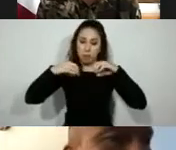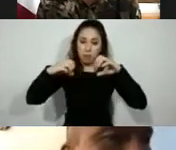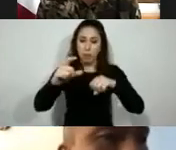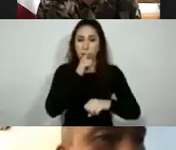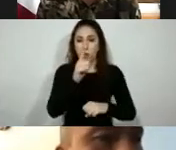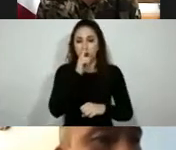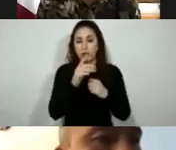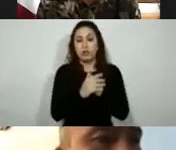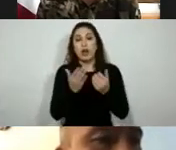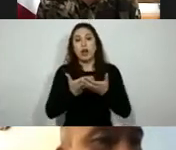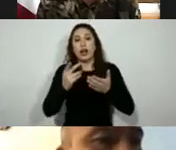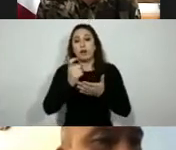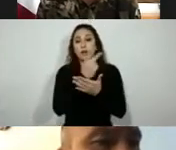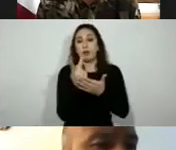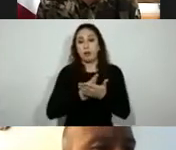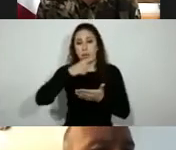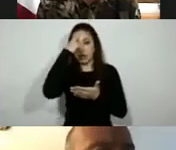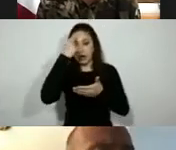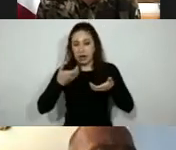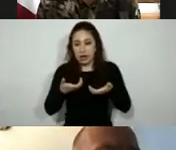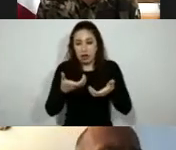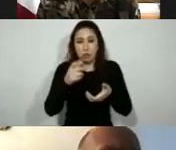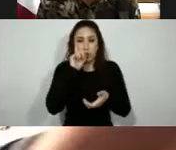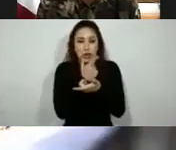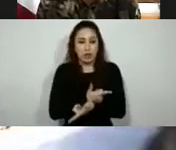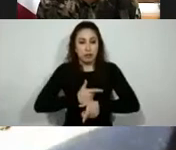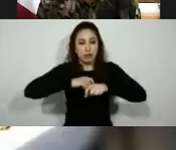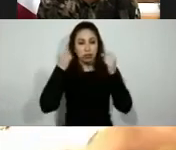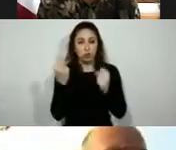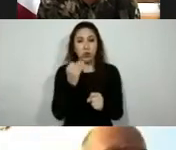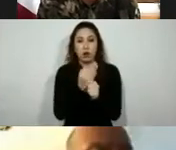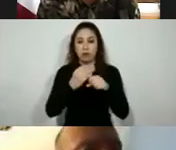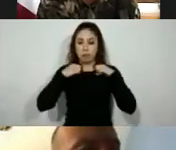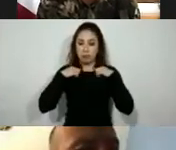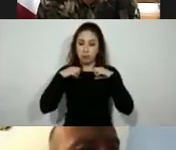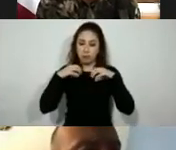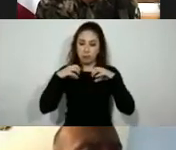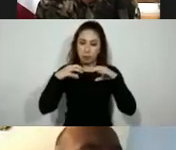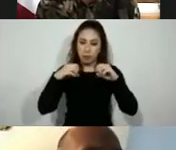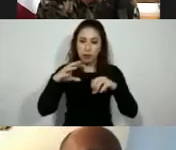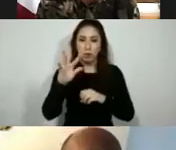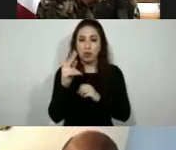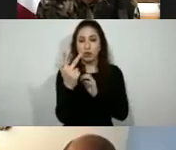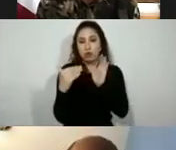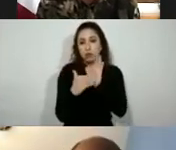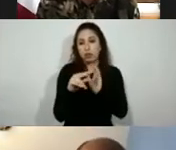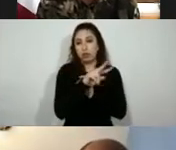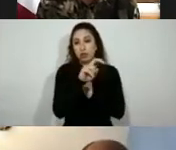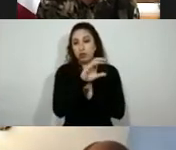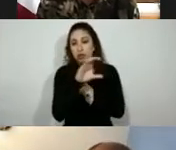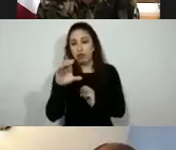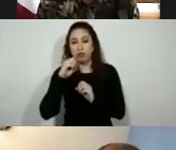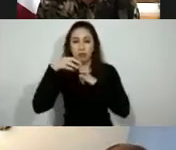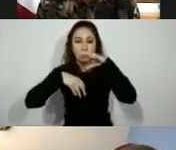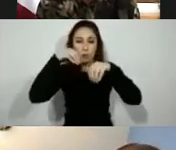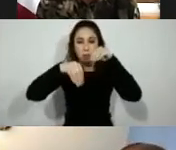programa de Caminos Mujeres Libres y Seguras, hemos colocado hasta el día de hoy 48,200 luminarias LED. Al cierre